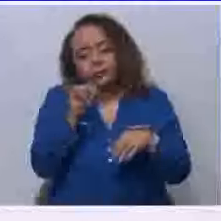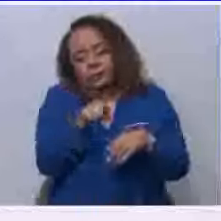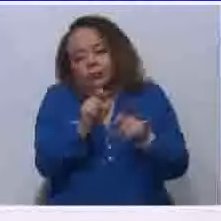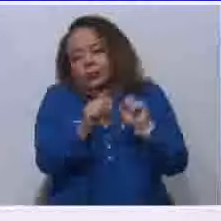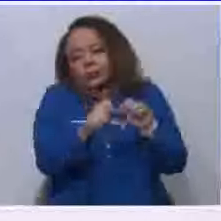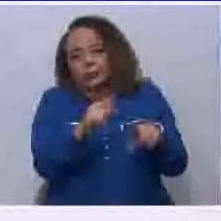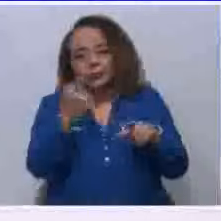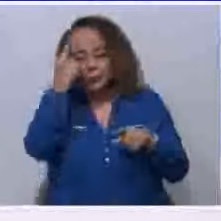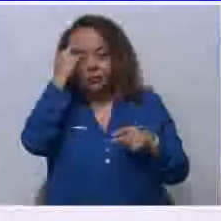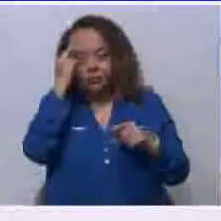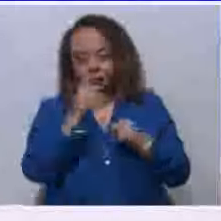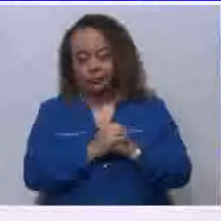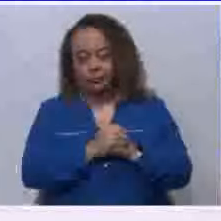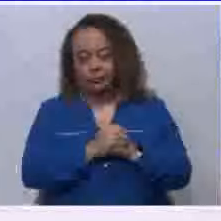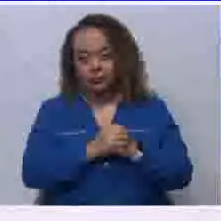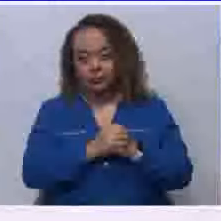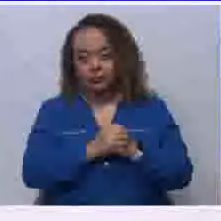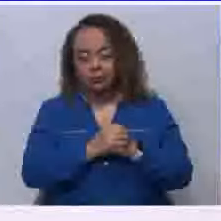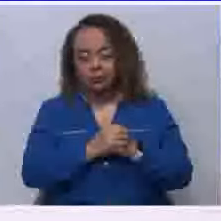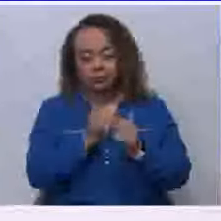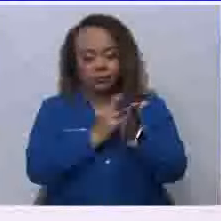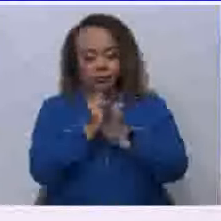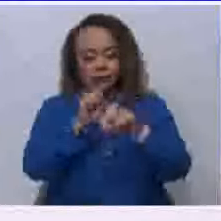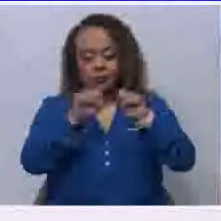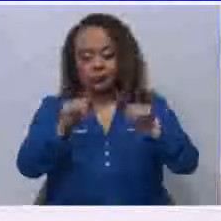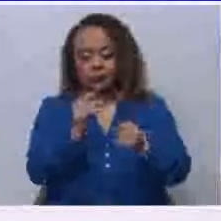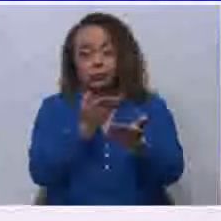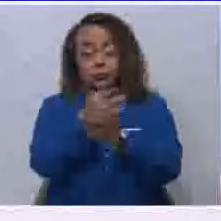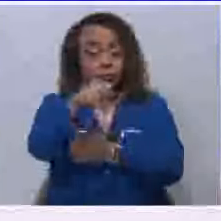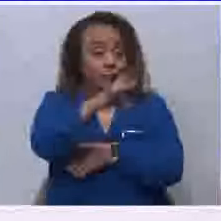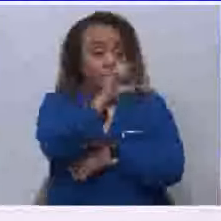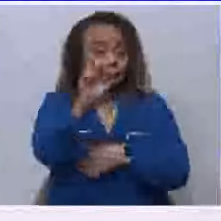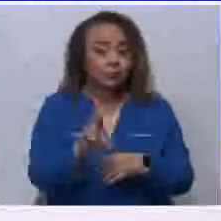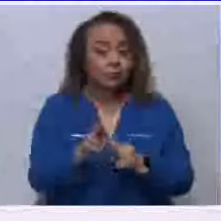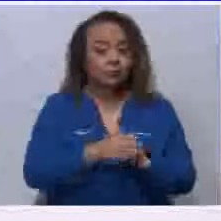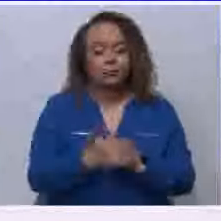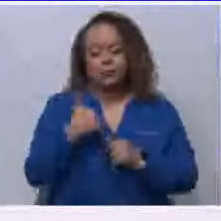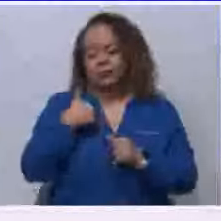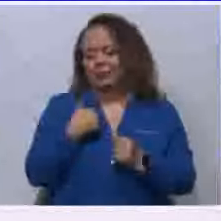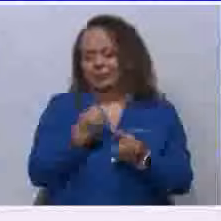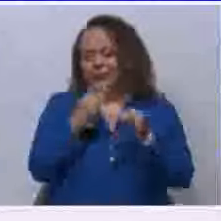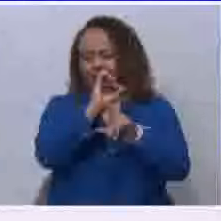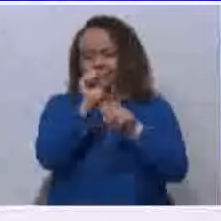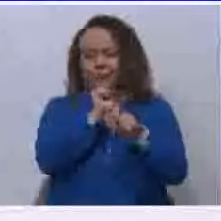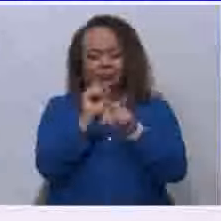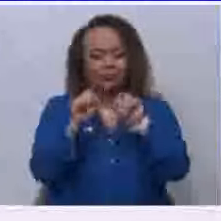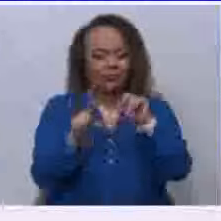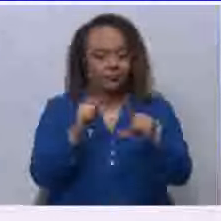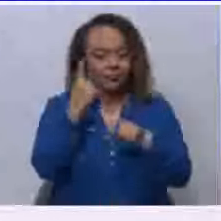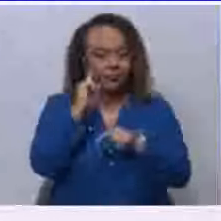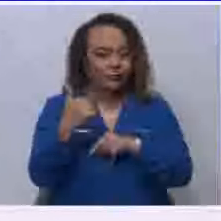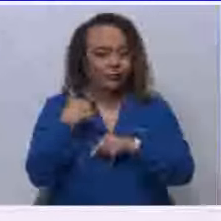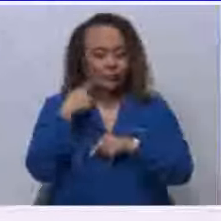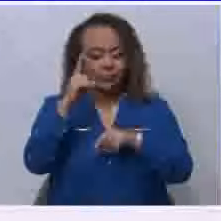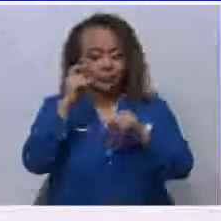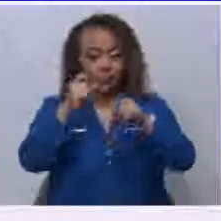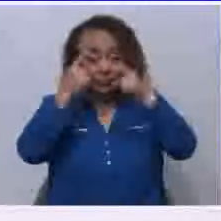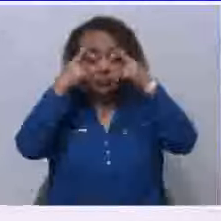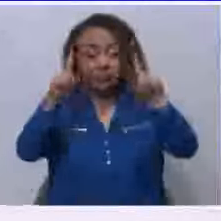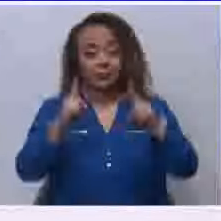Ahora, pensémoslo a nivel honesto, sistémico y de propuesta. Hoy Costa Rica genera un montón de situaciones de gol para tener un finalizador